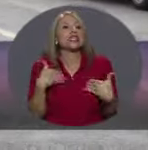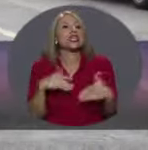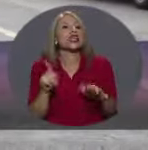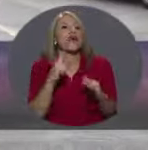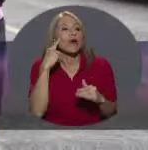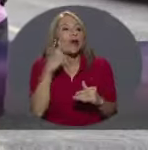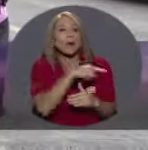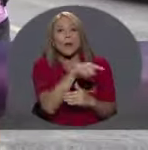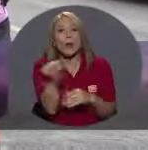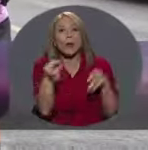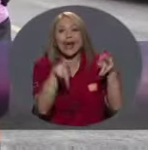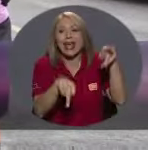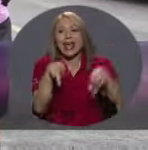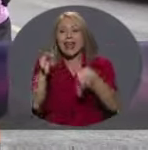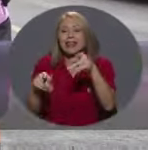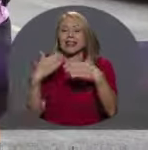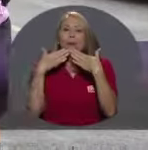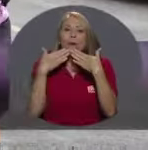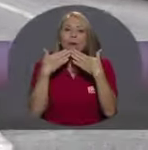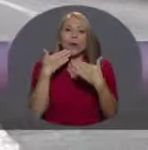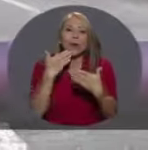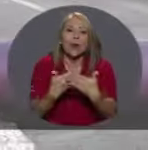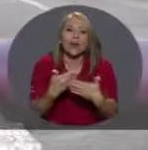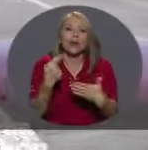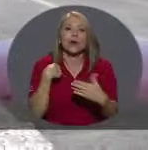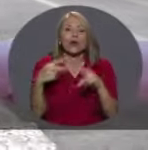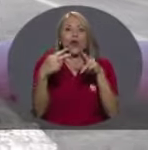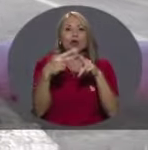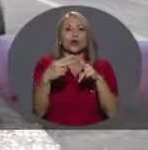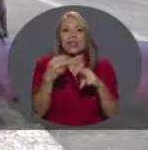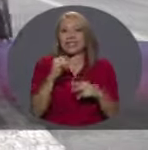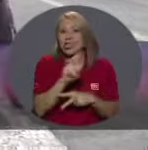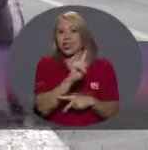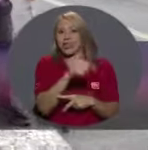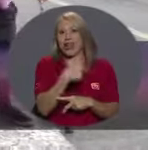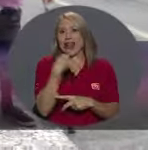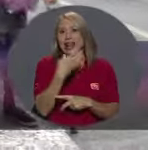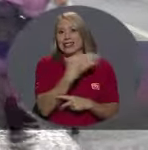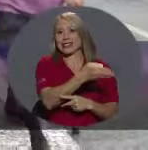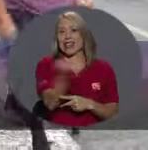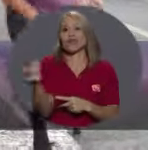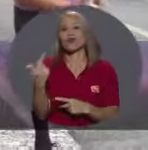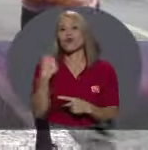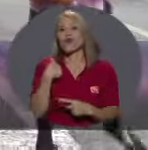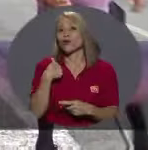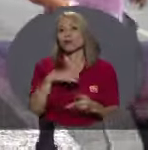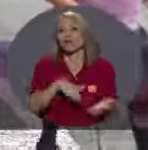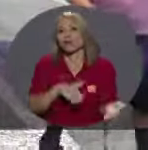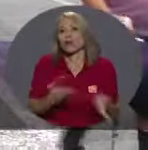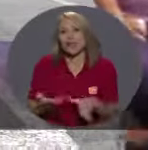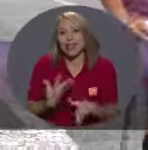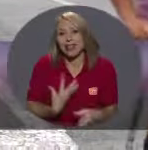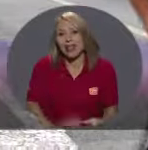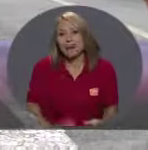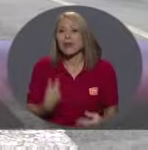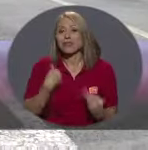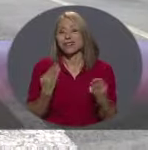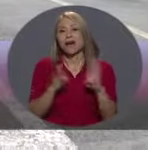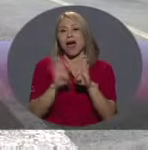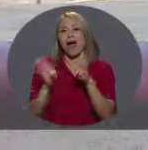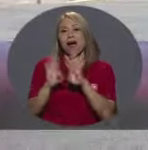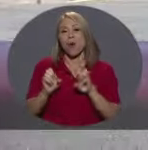buena que uno conoce en la calle, uno se moriría de hambre. Se me han cerrado puertas. Sí, por la